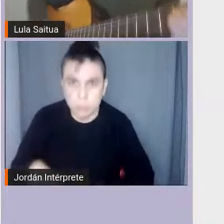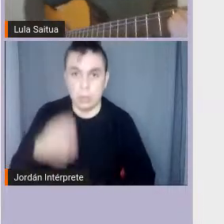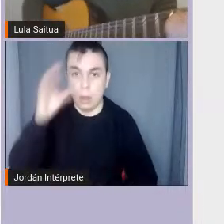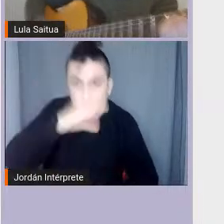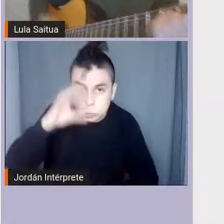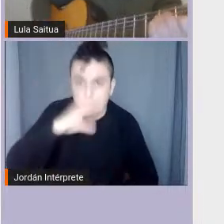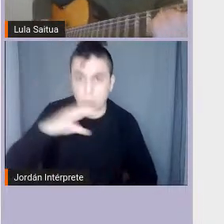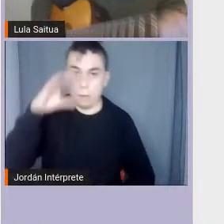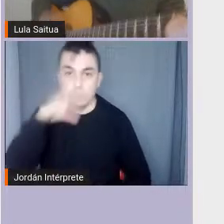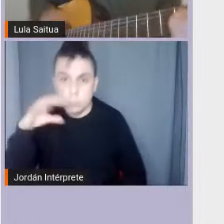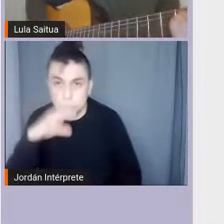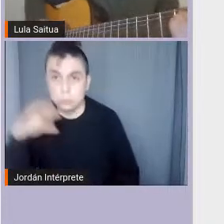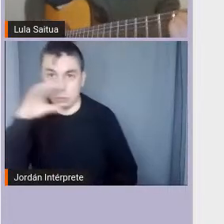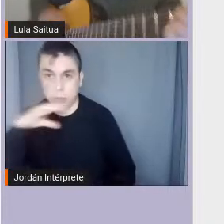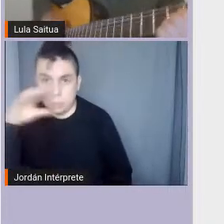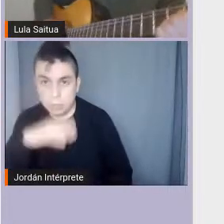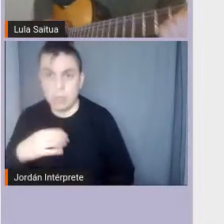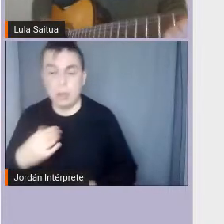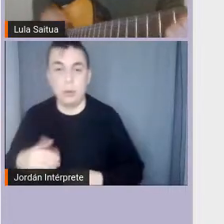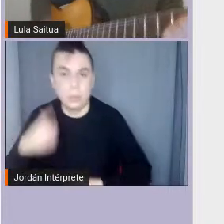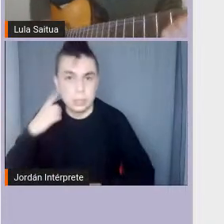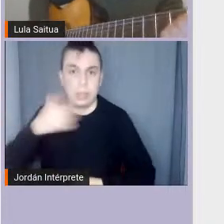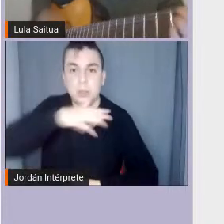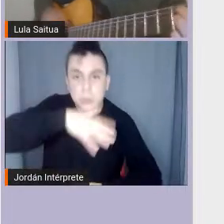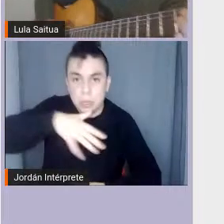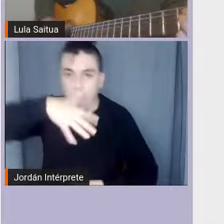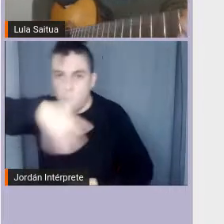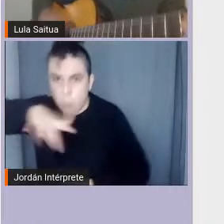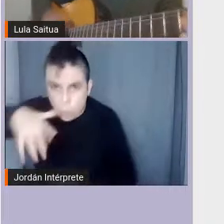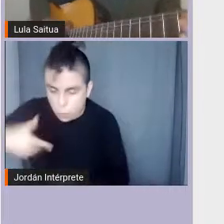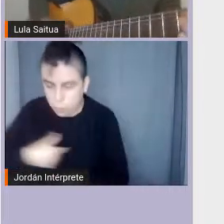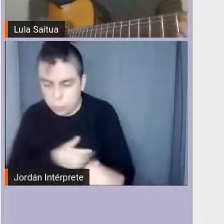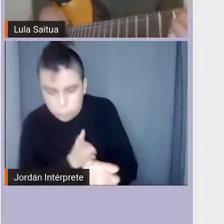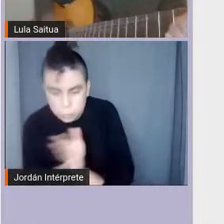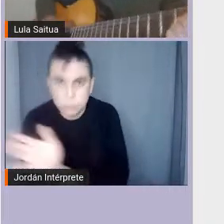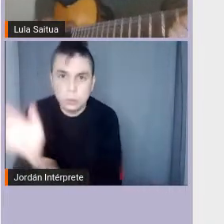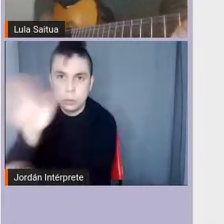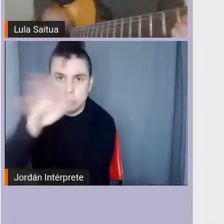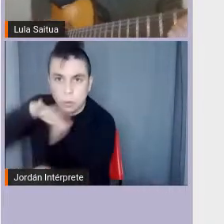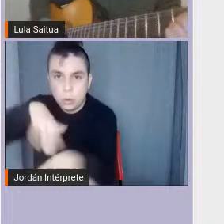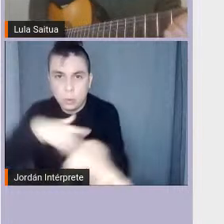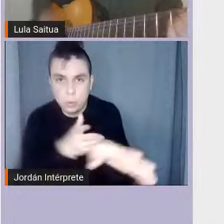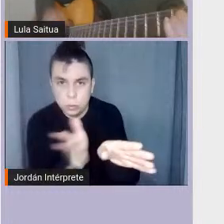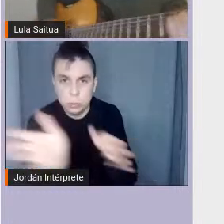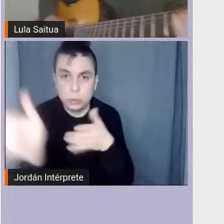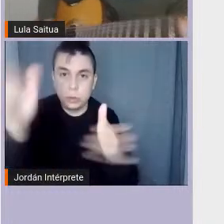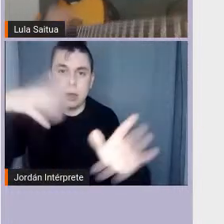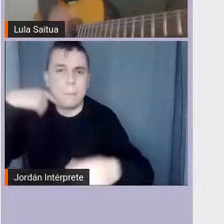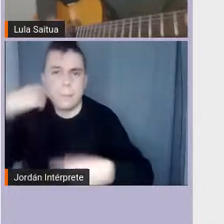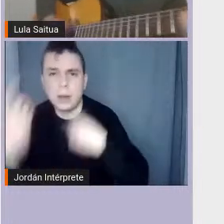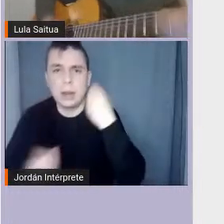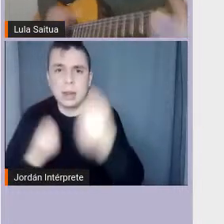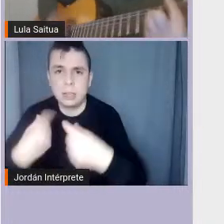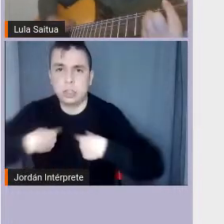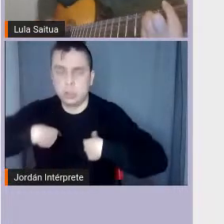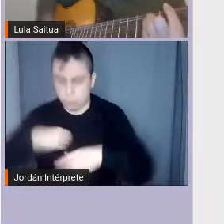Busca, busca, busca, habita tu sendero, para que yo